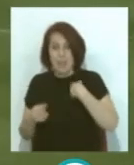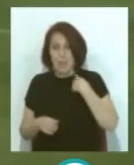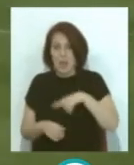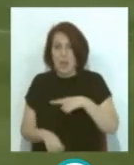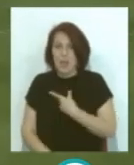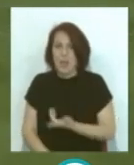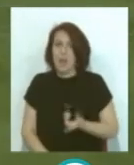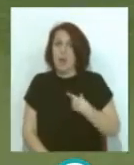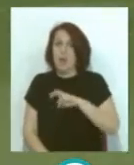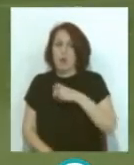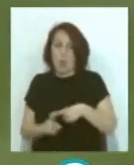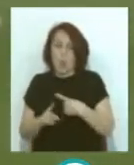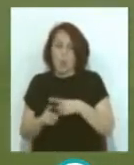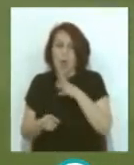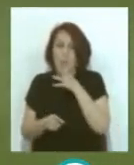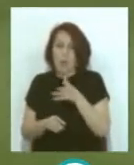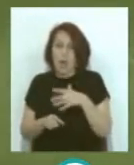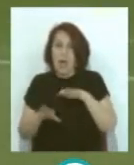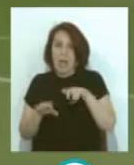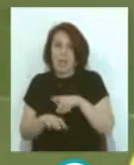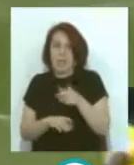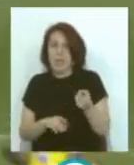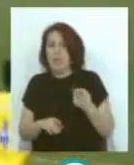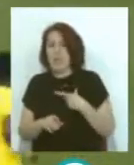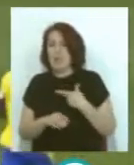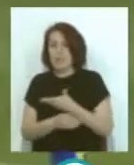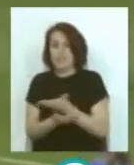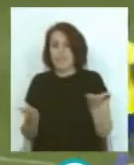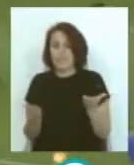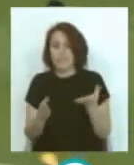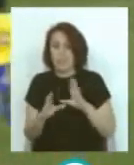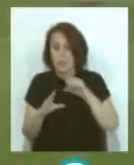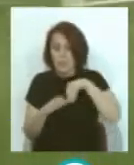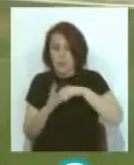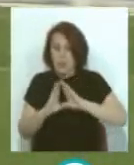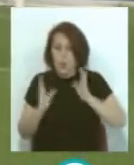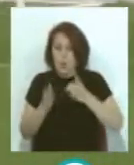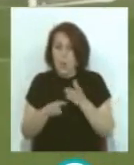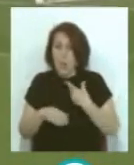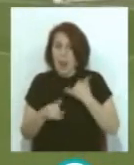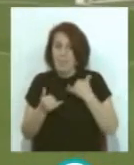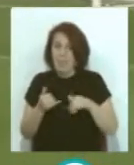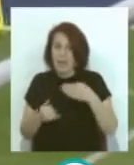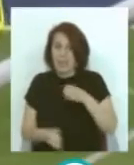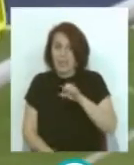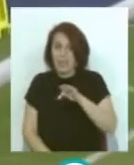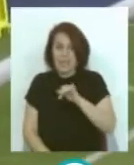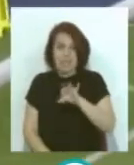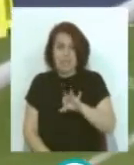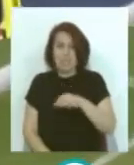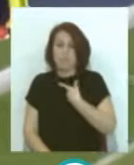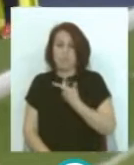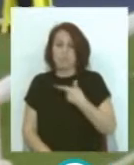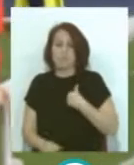la que le toca ahora frente al conjunto cadista y al resto de los integrantes del grupo. A última hora el Betis Deportivo le quitaba esa